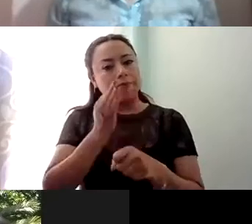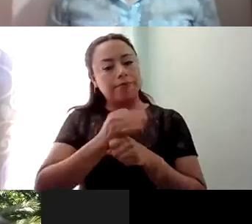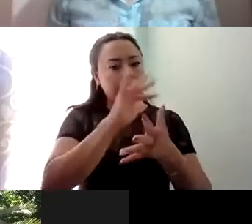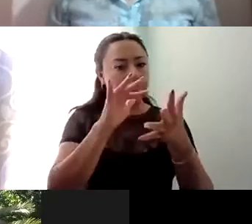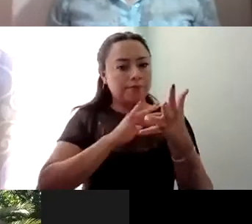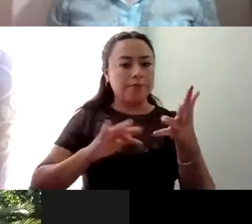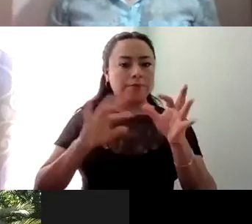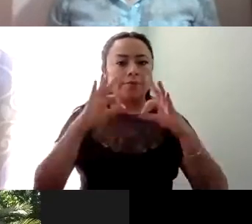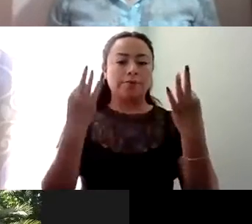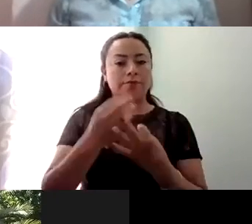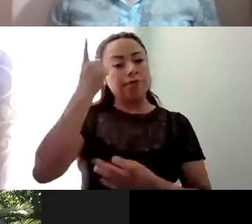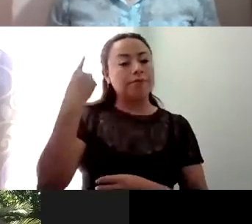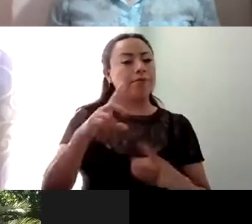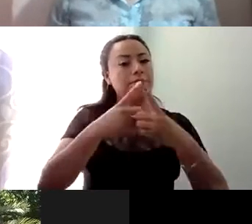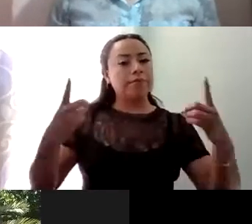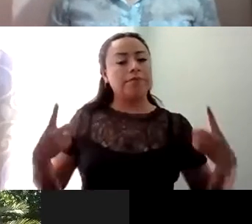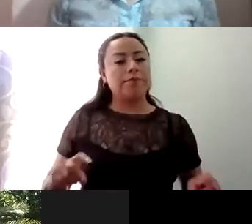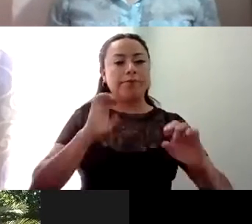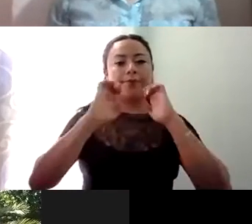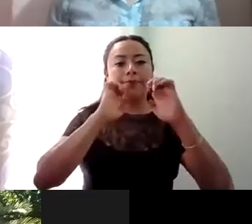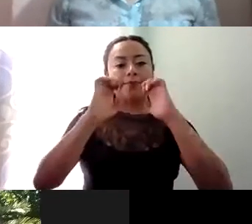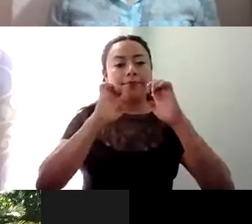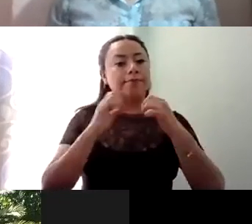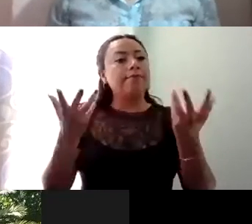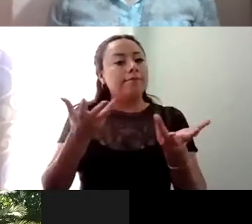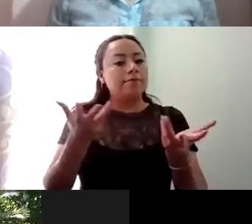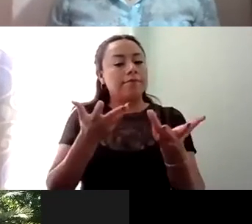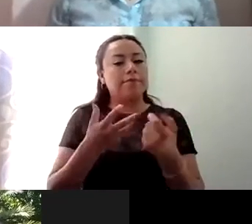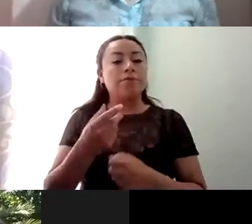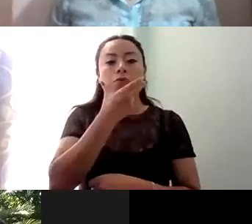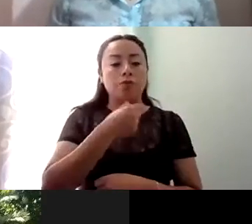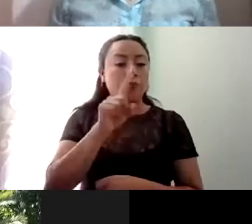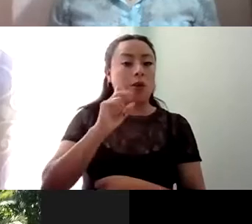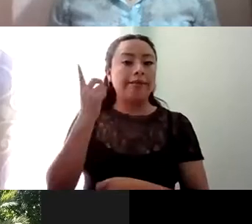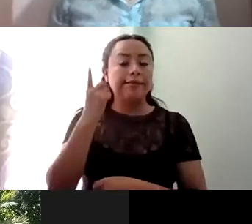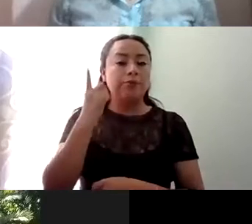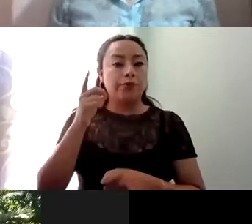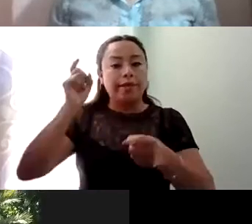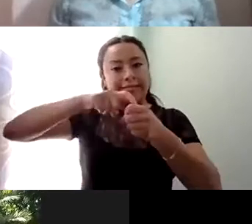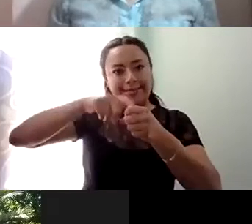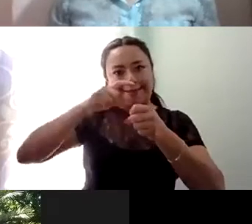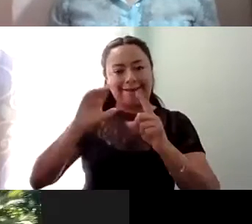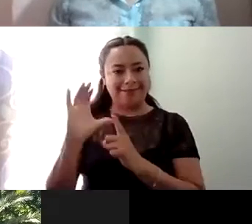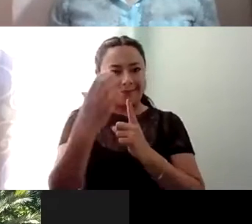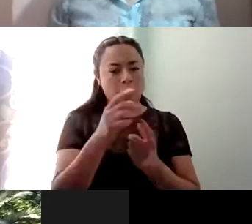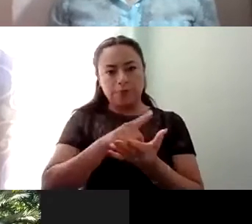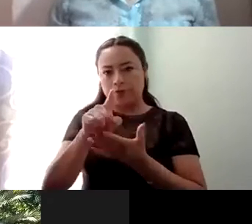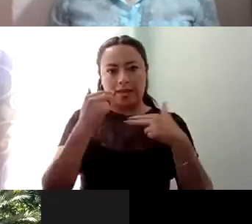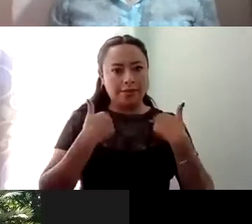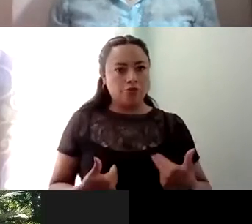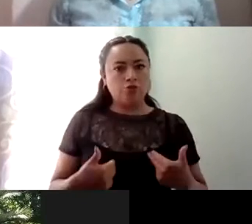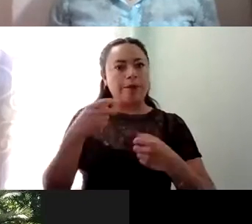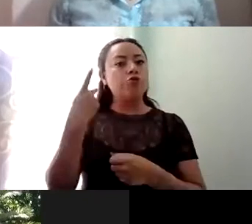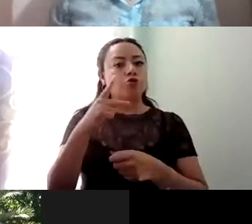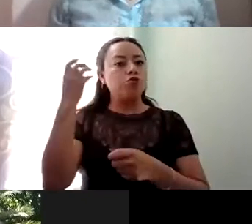lectura al formato para desarrollo de la entrevista que realizarán las diputadas y los diputados integrantes de la Comisión de Derechos Humanos del Congreso de